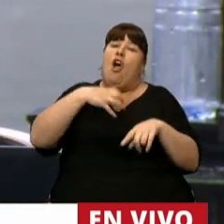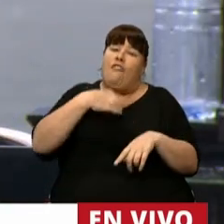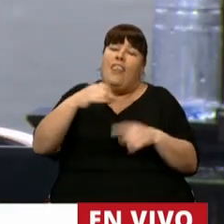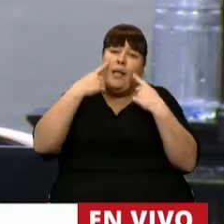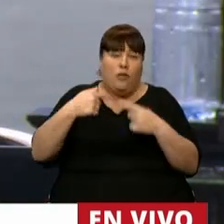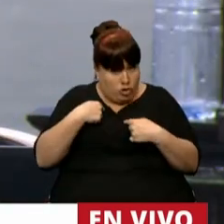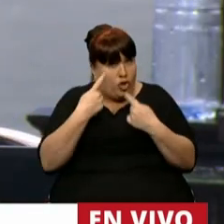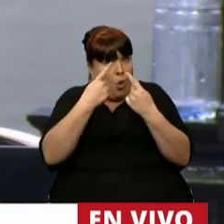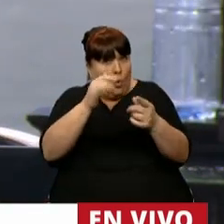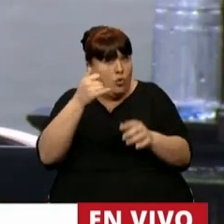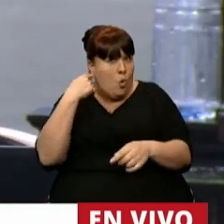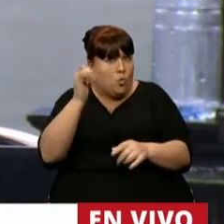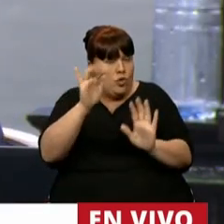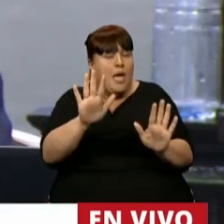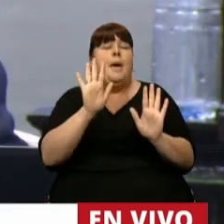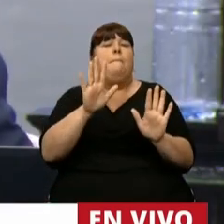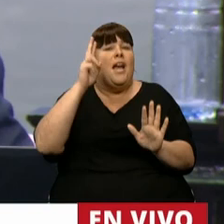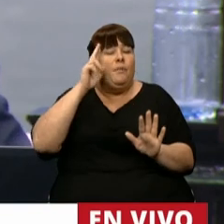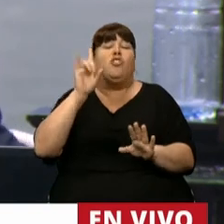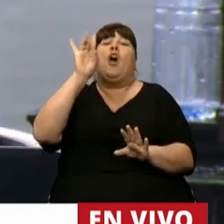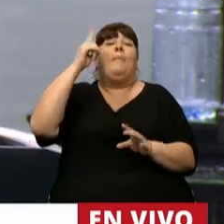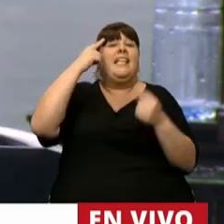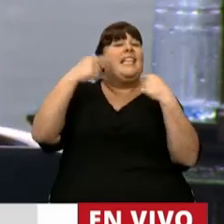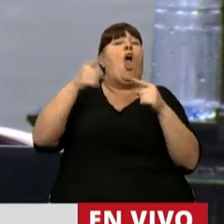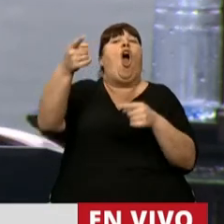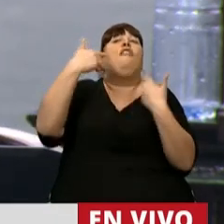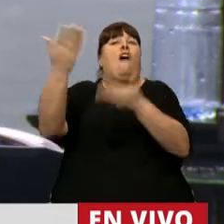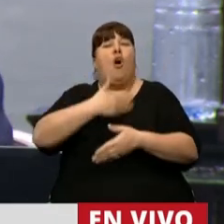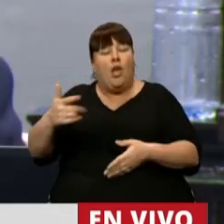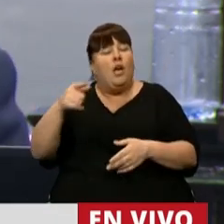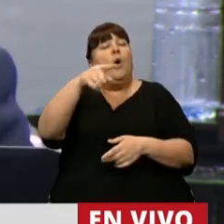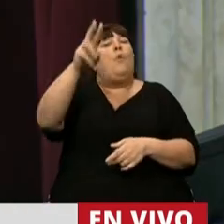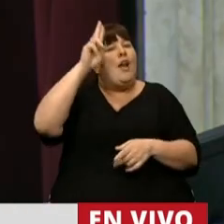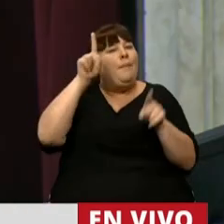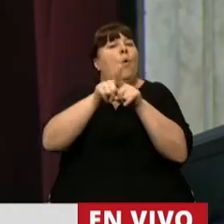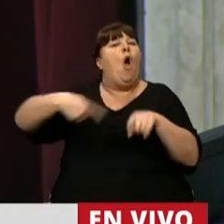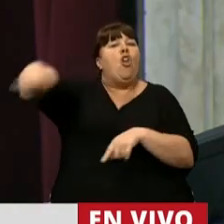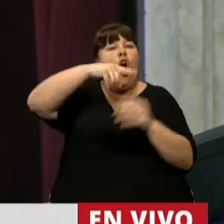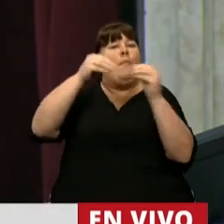hay que escuchar... Escuchamos, diputado. No solamente a los que piensan como el gobierno. Tengo respeto como por el resto de